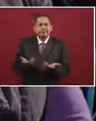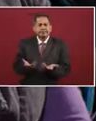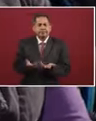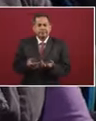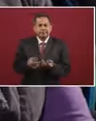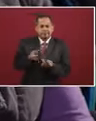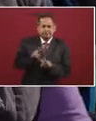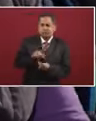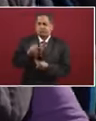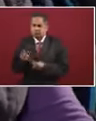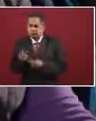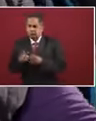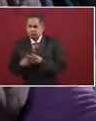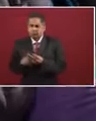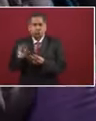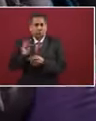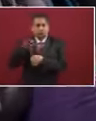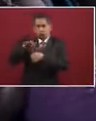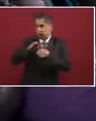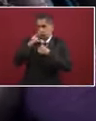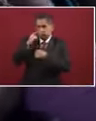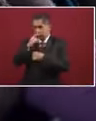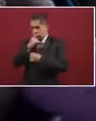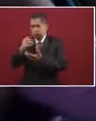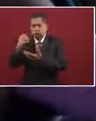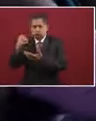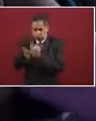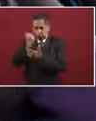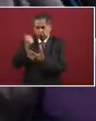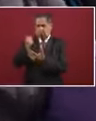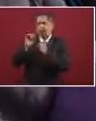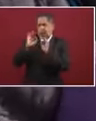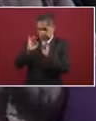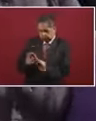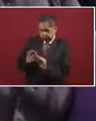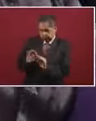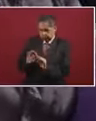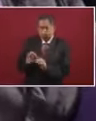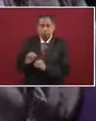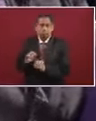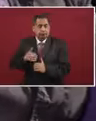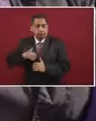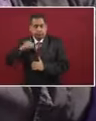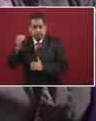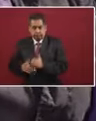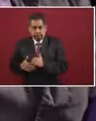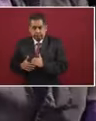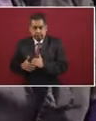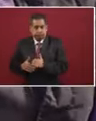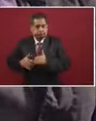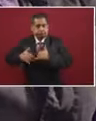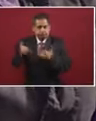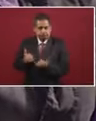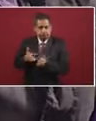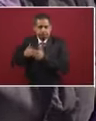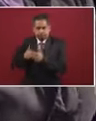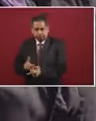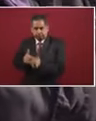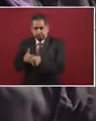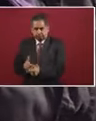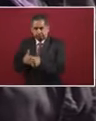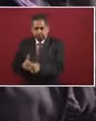el otro sentido? Cuando por la vía democrática llegas y termina tu periodo y te reeliges y te reeliges. ¿Cuál es la postura